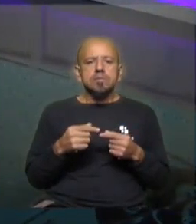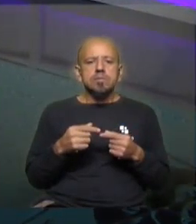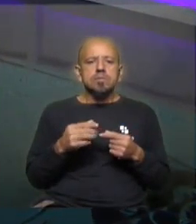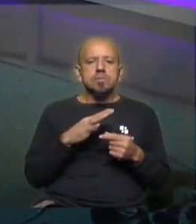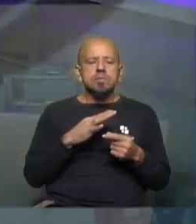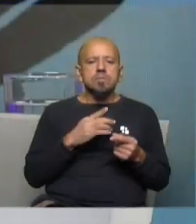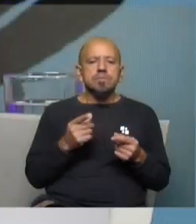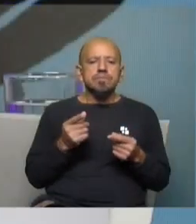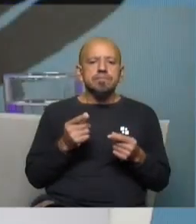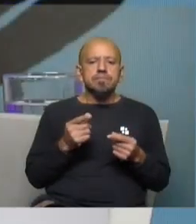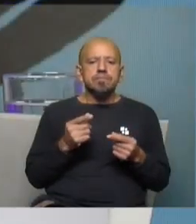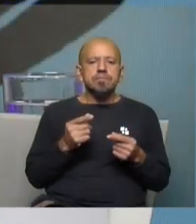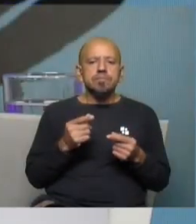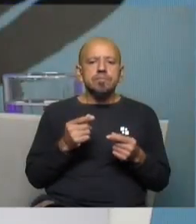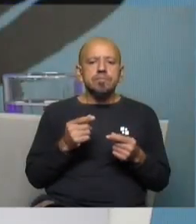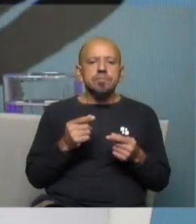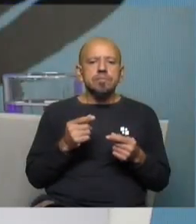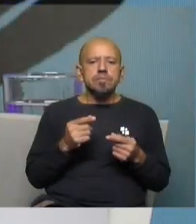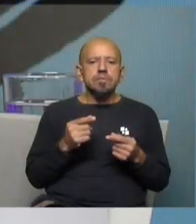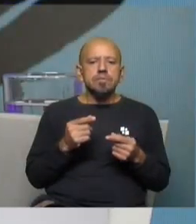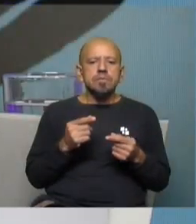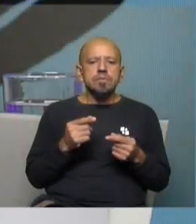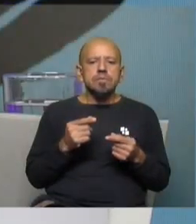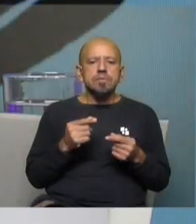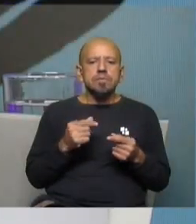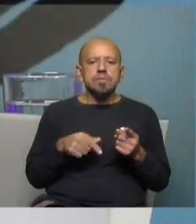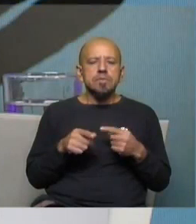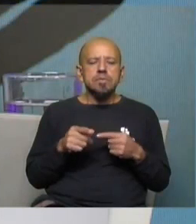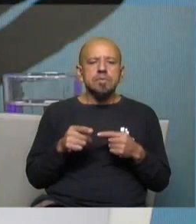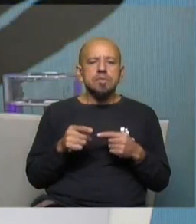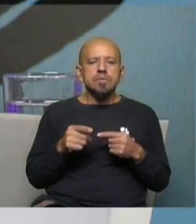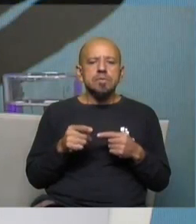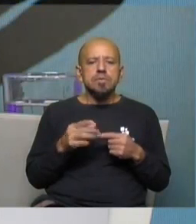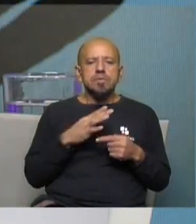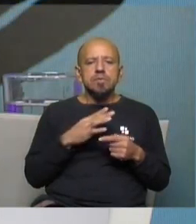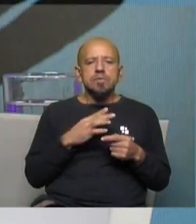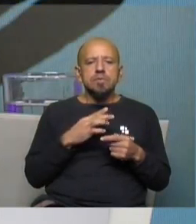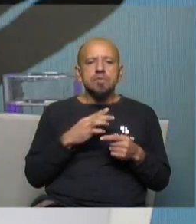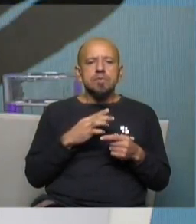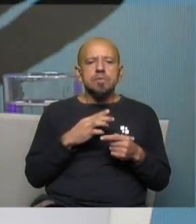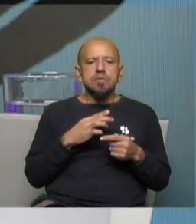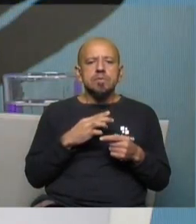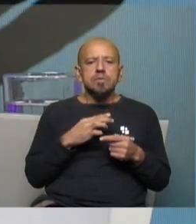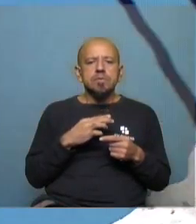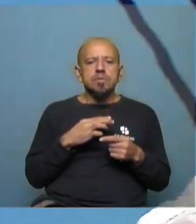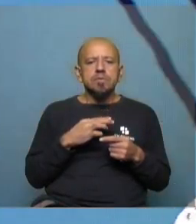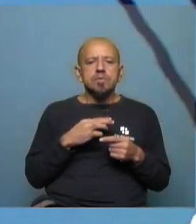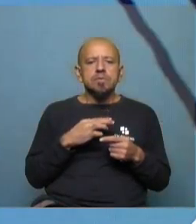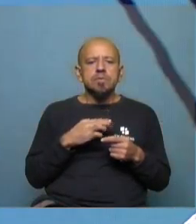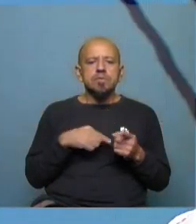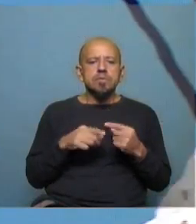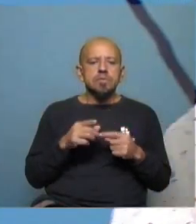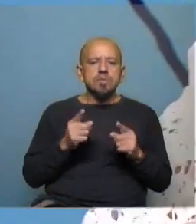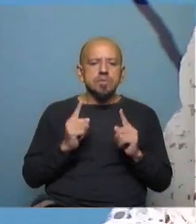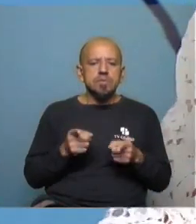efectivos están ahí no Y eso digo con lo que yo me divertí más no sé Ahí